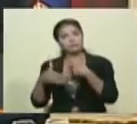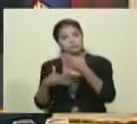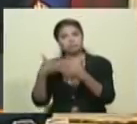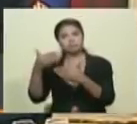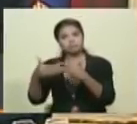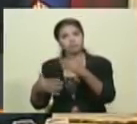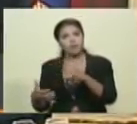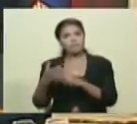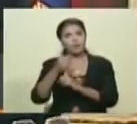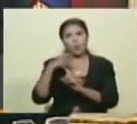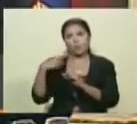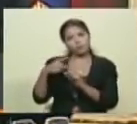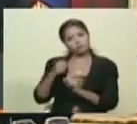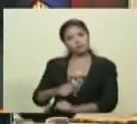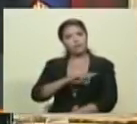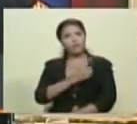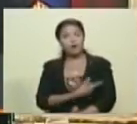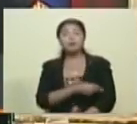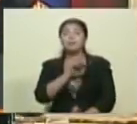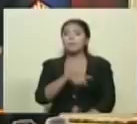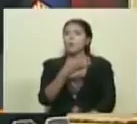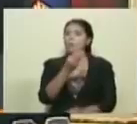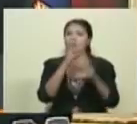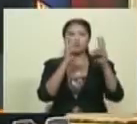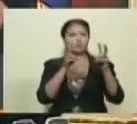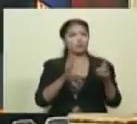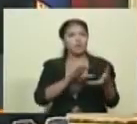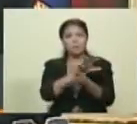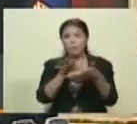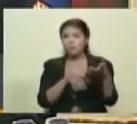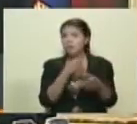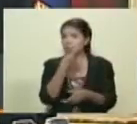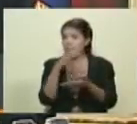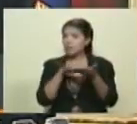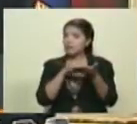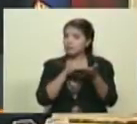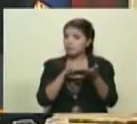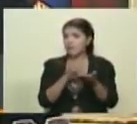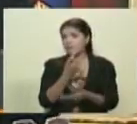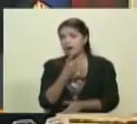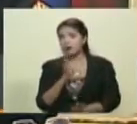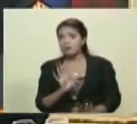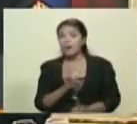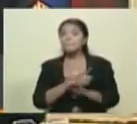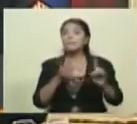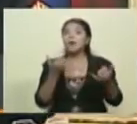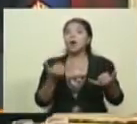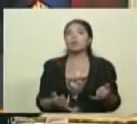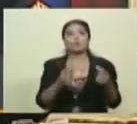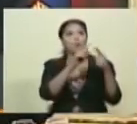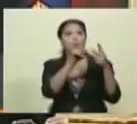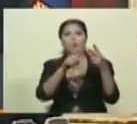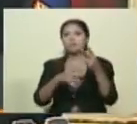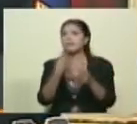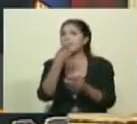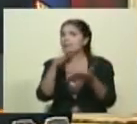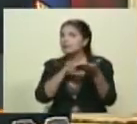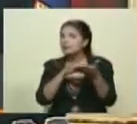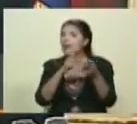nuestra fortaleza. Y tenemos muchos temas y problemas pendientes a resolver. Ahora, todas las cosas hay que resolverlas en